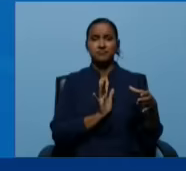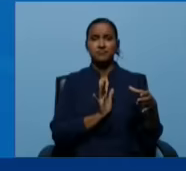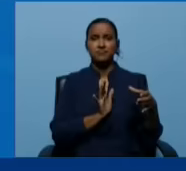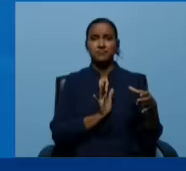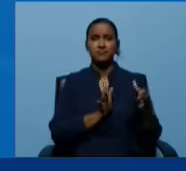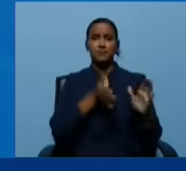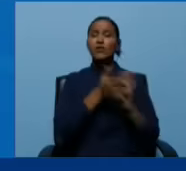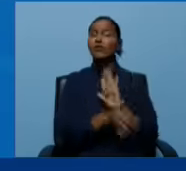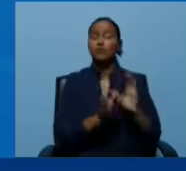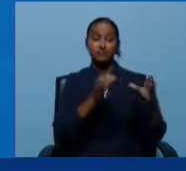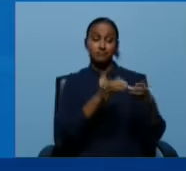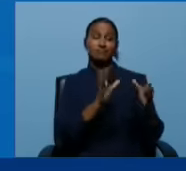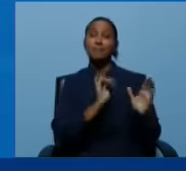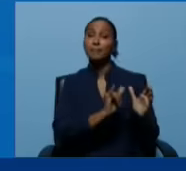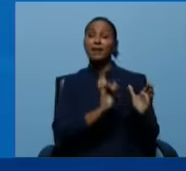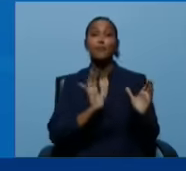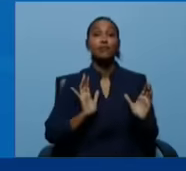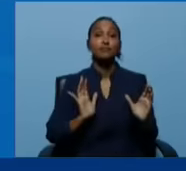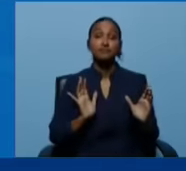cuchillos afilados.